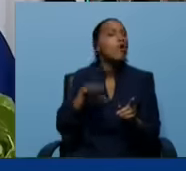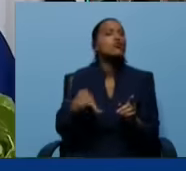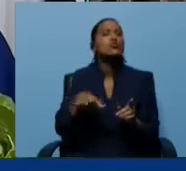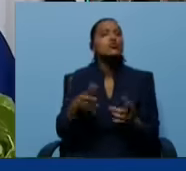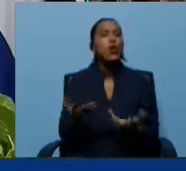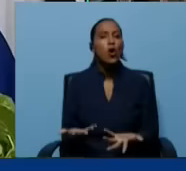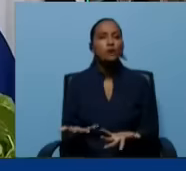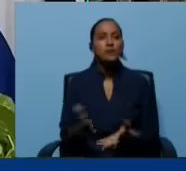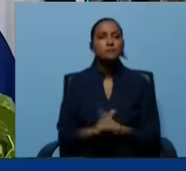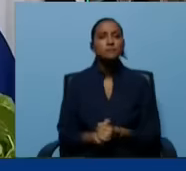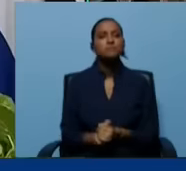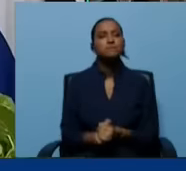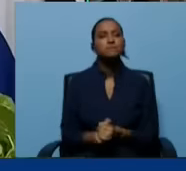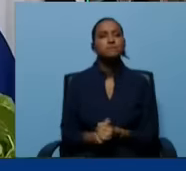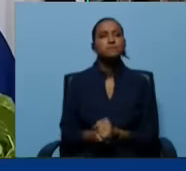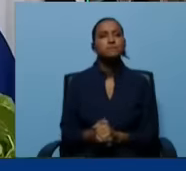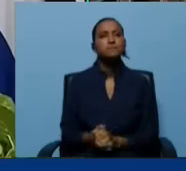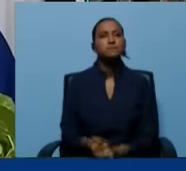Darwin decía